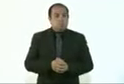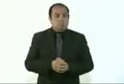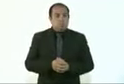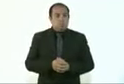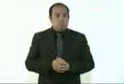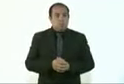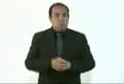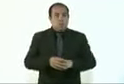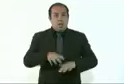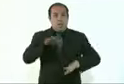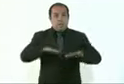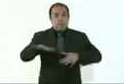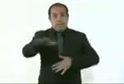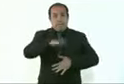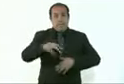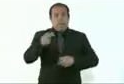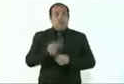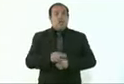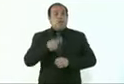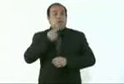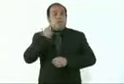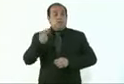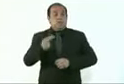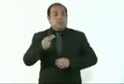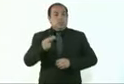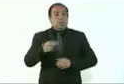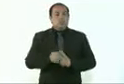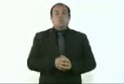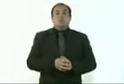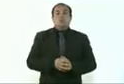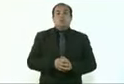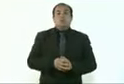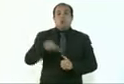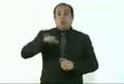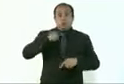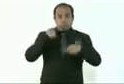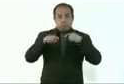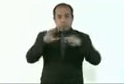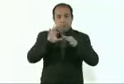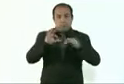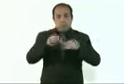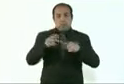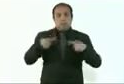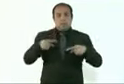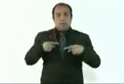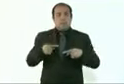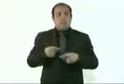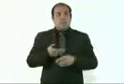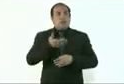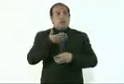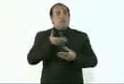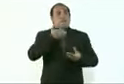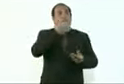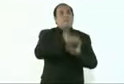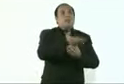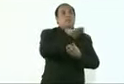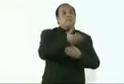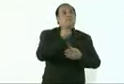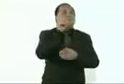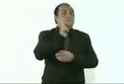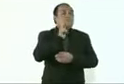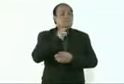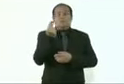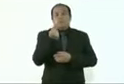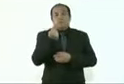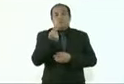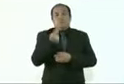en las zonas de urgencias, en el área de urgencias, lo que nos comentaron el día de hoy es que la gente también va a pedir prueba, no necesariamente